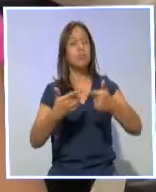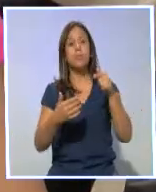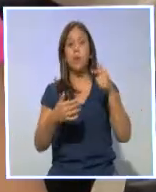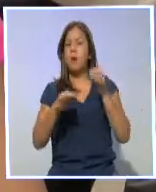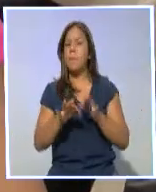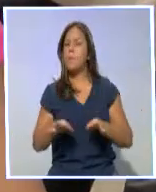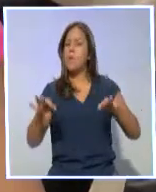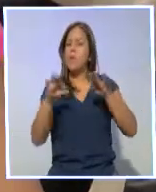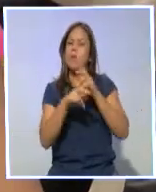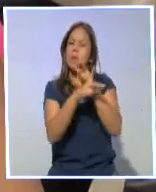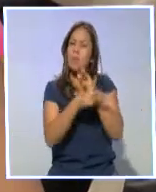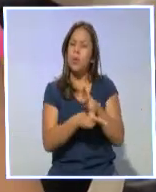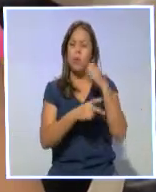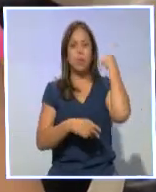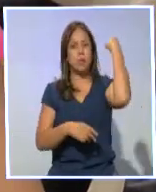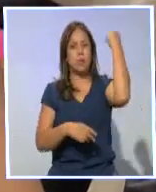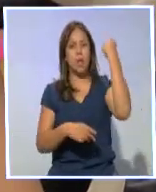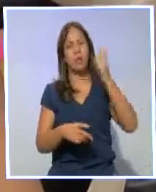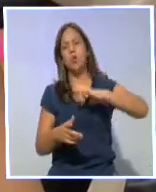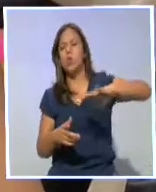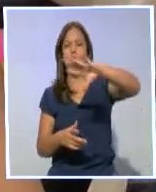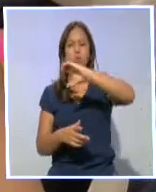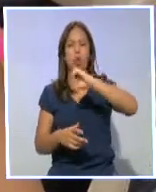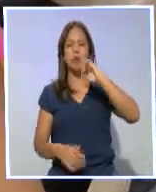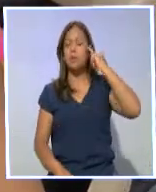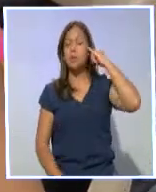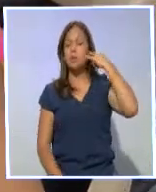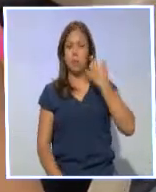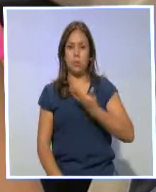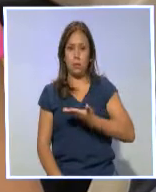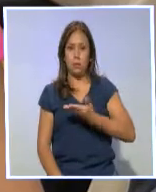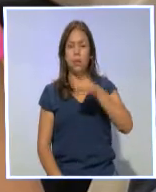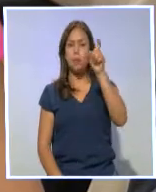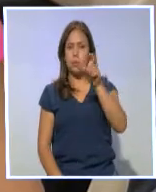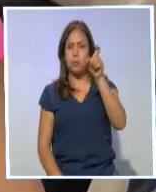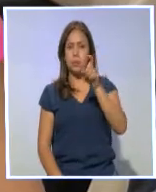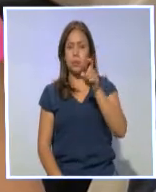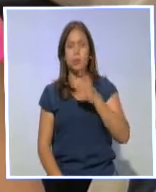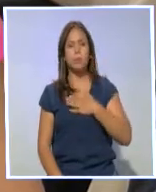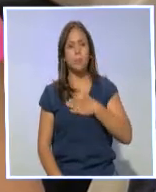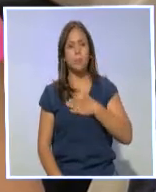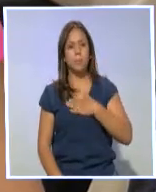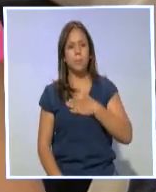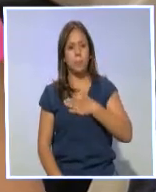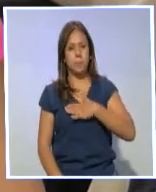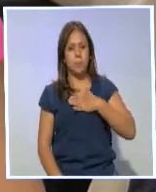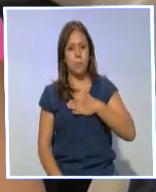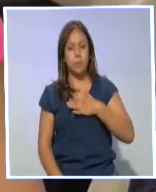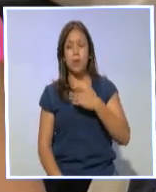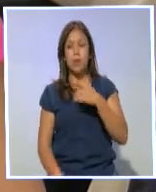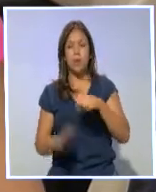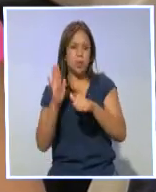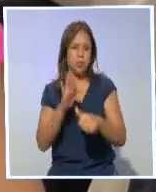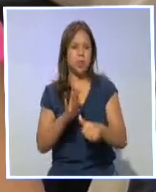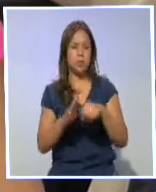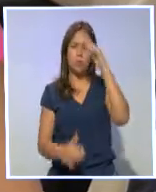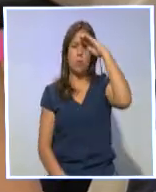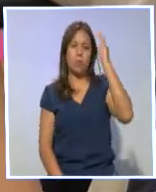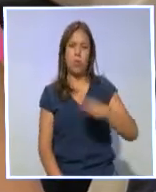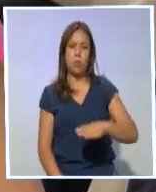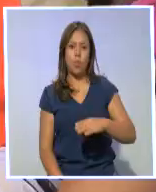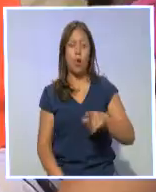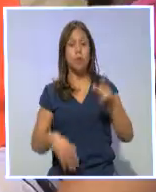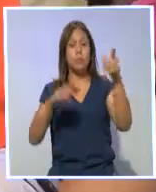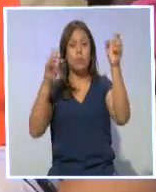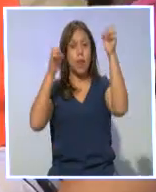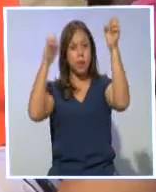importante garantizar el derecho de todas las niñas para que se cumplan y no se vulneren eso, garantizar